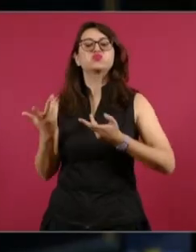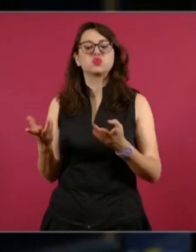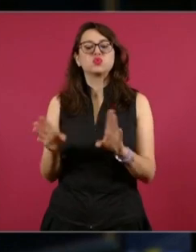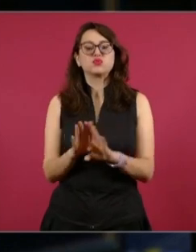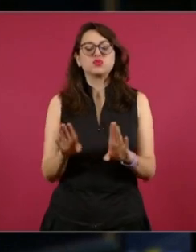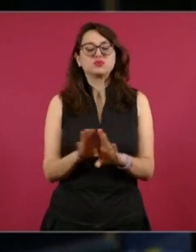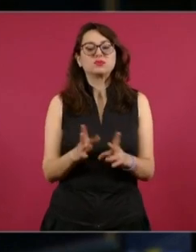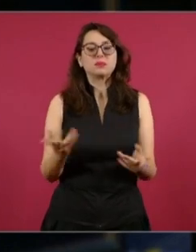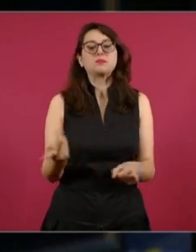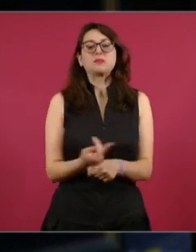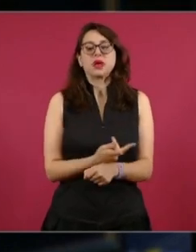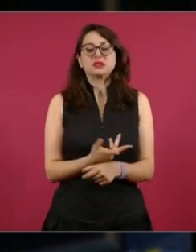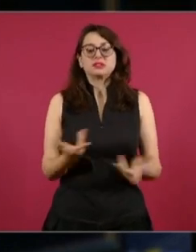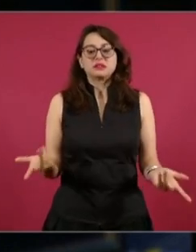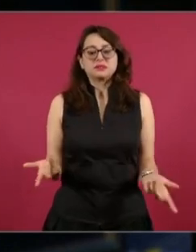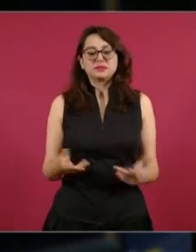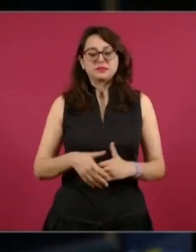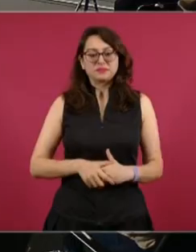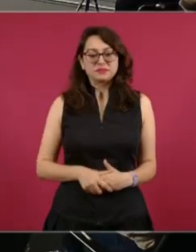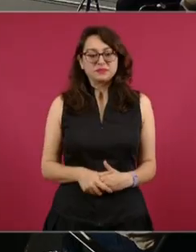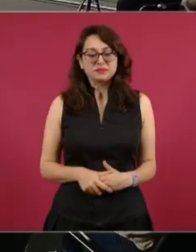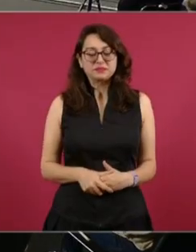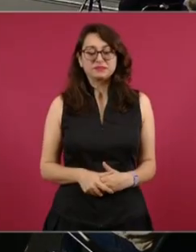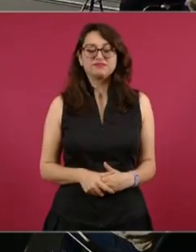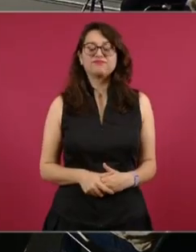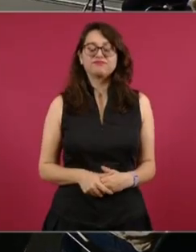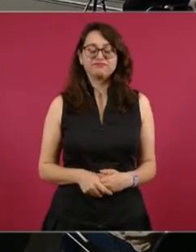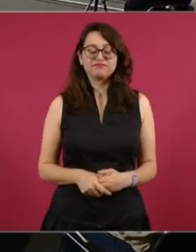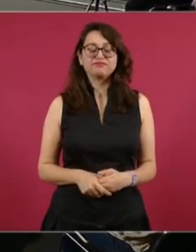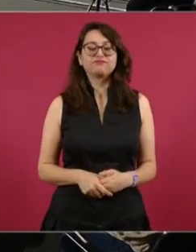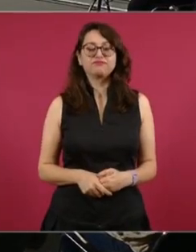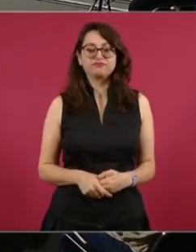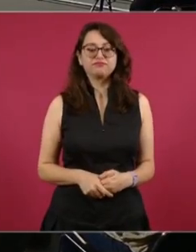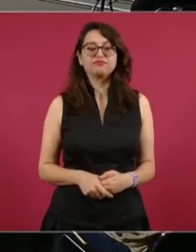¿Qué sabe al respecto? ¿Qué le han comentado, presidente? Pues que están trabajando en